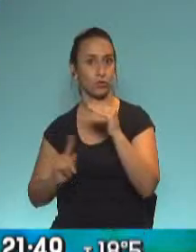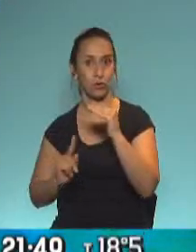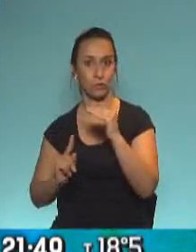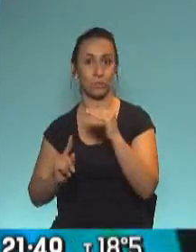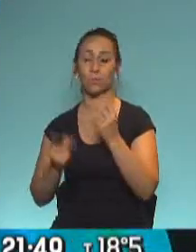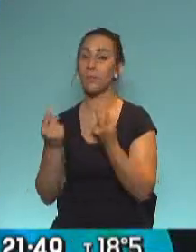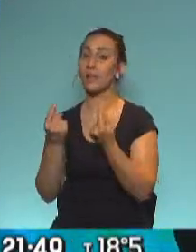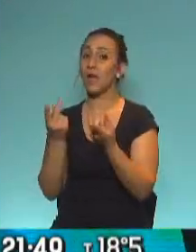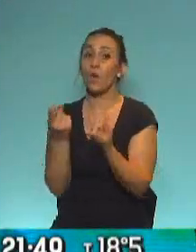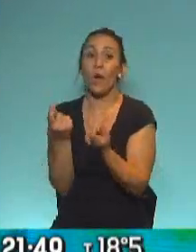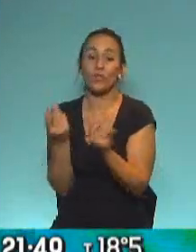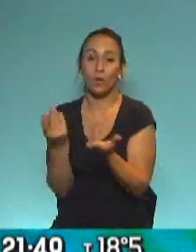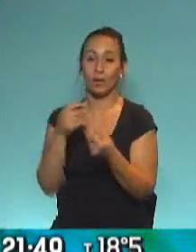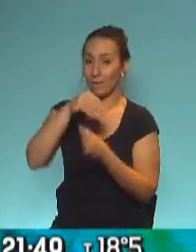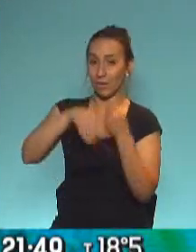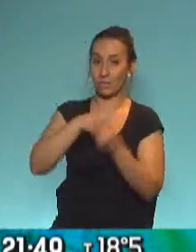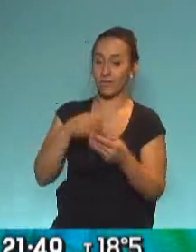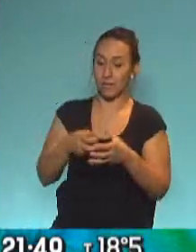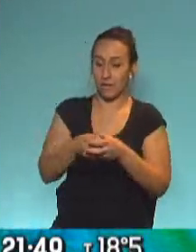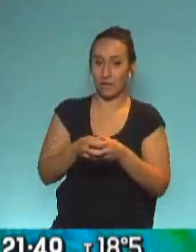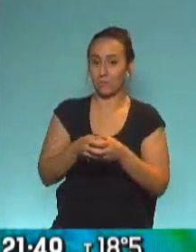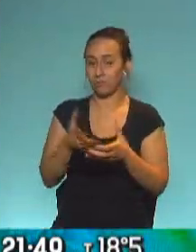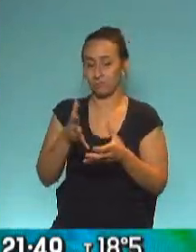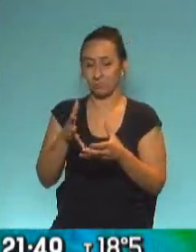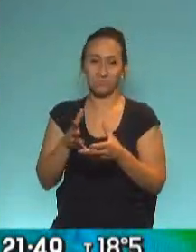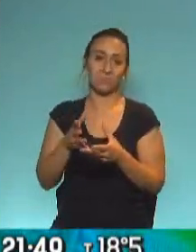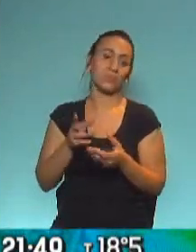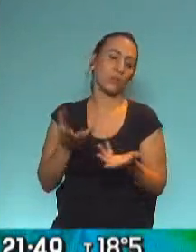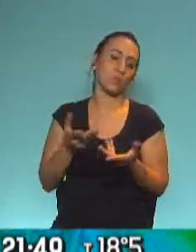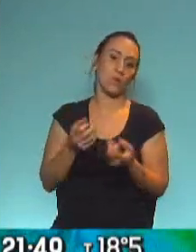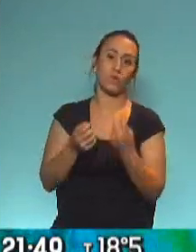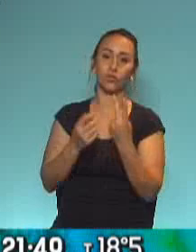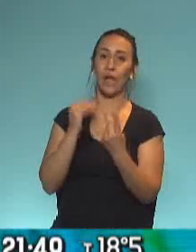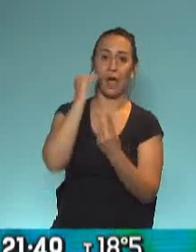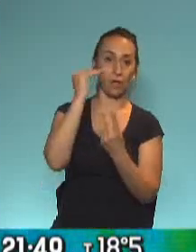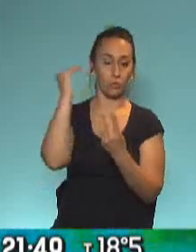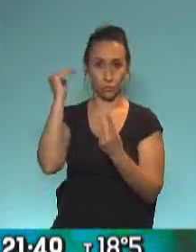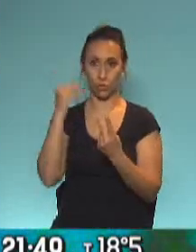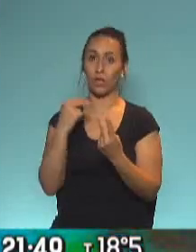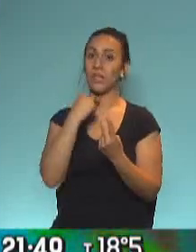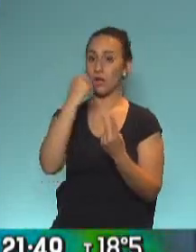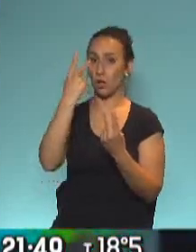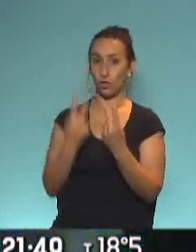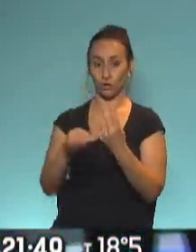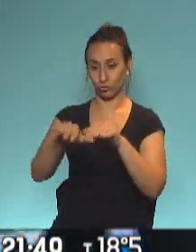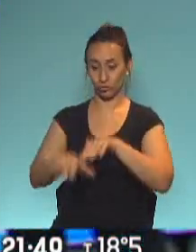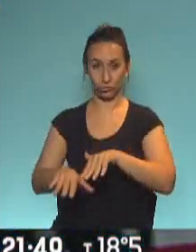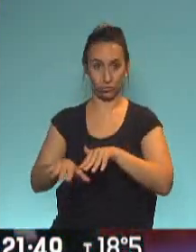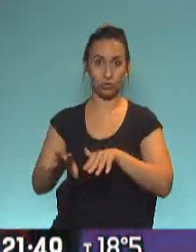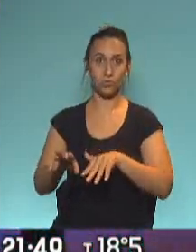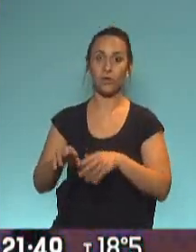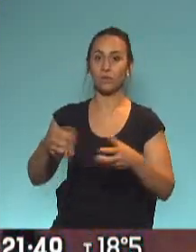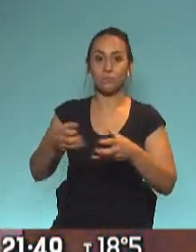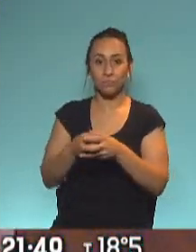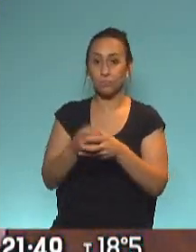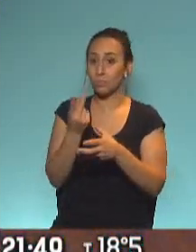necesita una familia tipo, si querés, una familia promedio compuesta por dos adultos y dos niños, para cumplir las